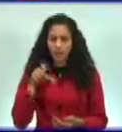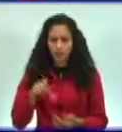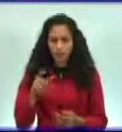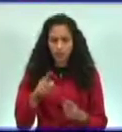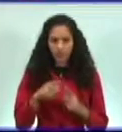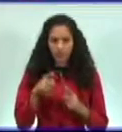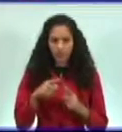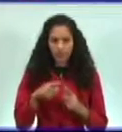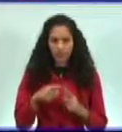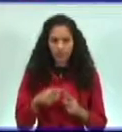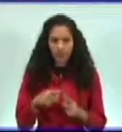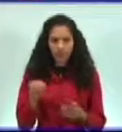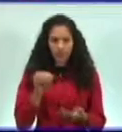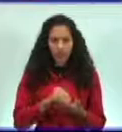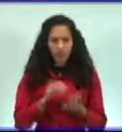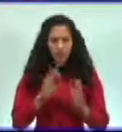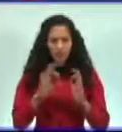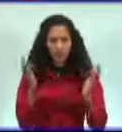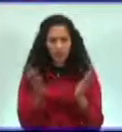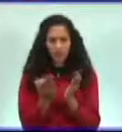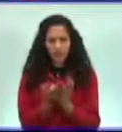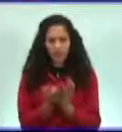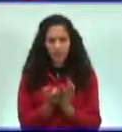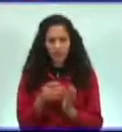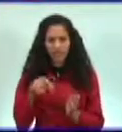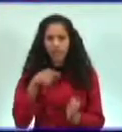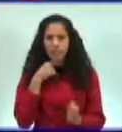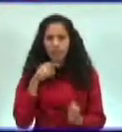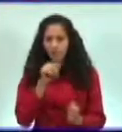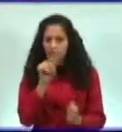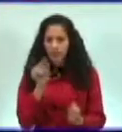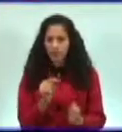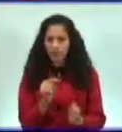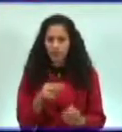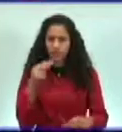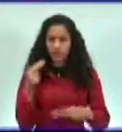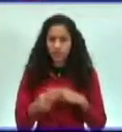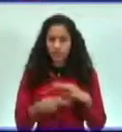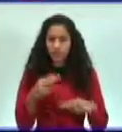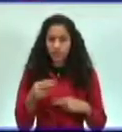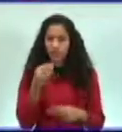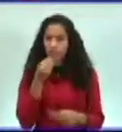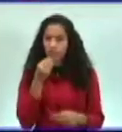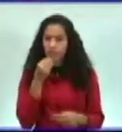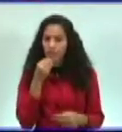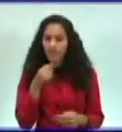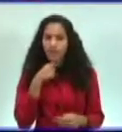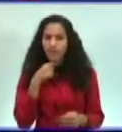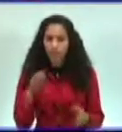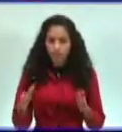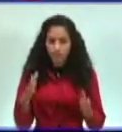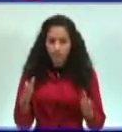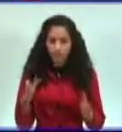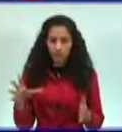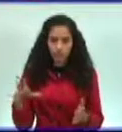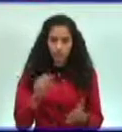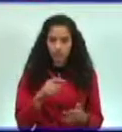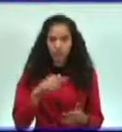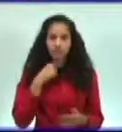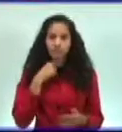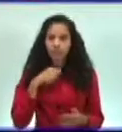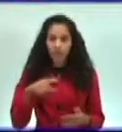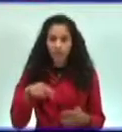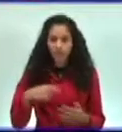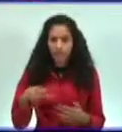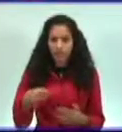estamos orientando a la familia que estas actividades se pueden estar realizando en cualquier momento del día para